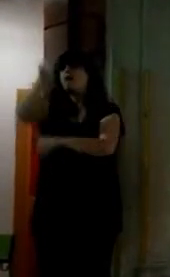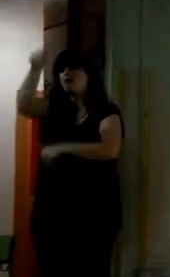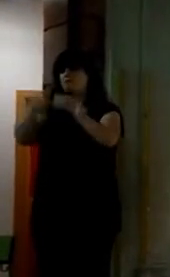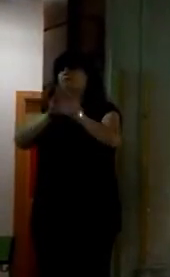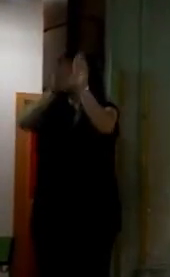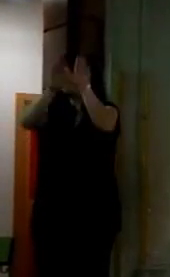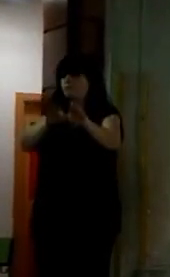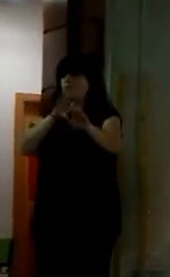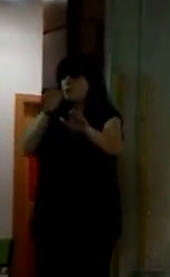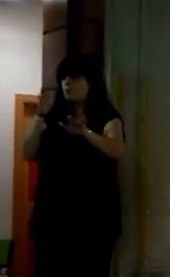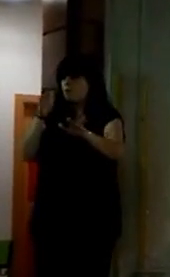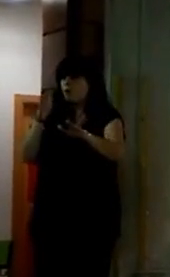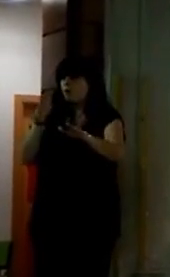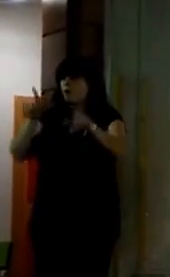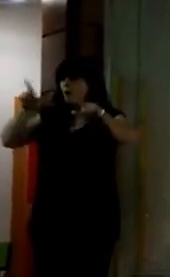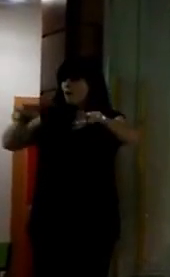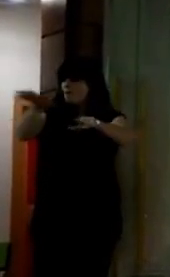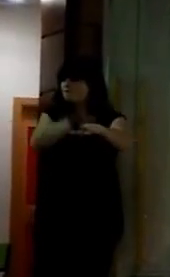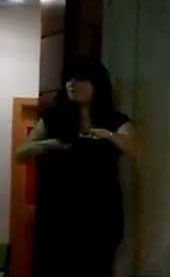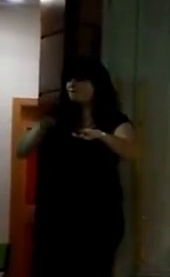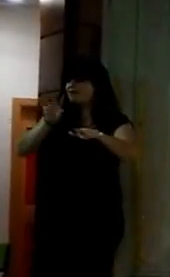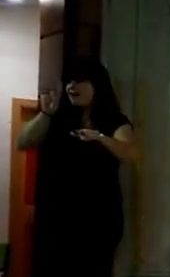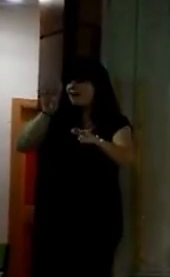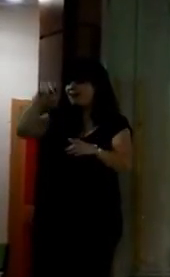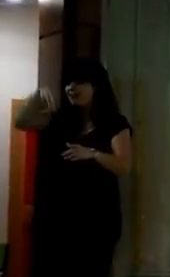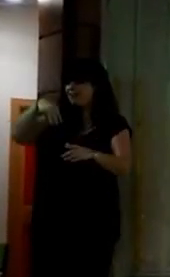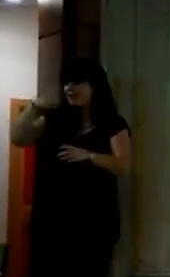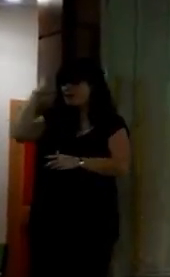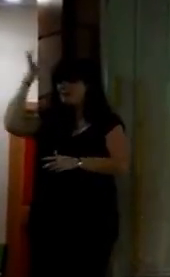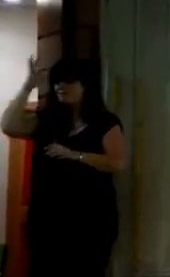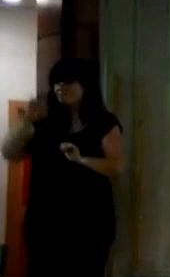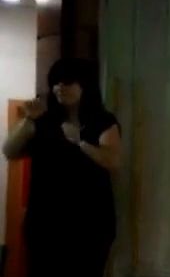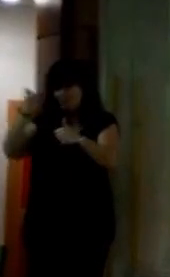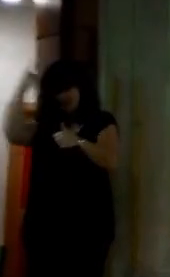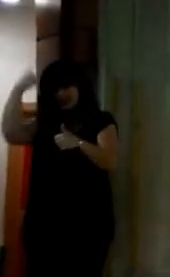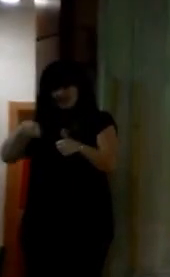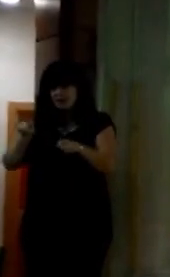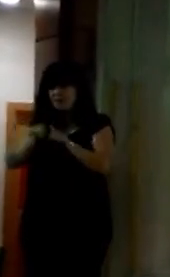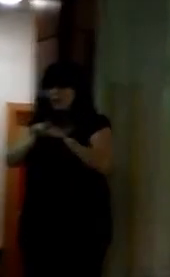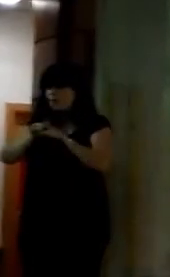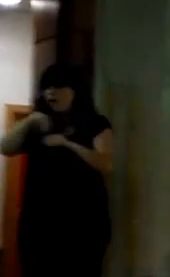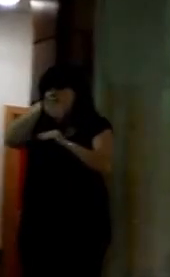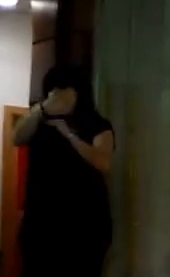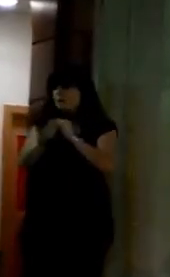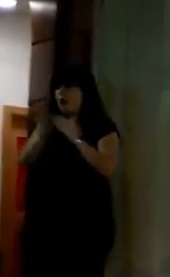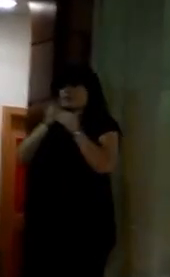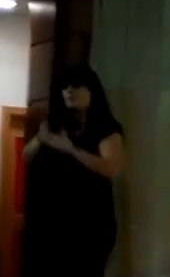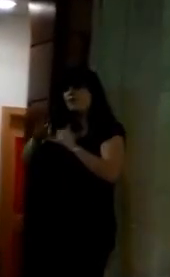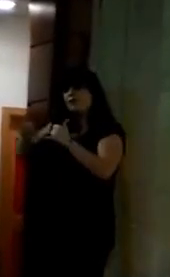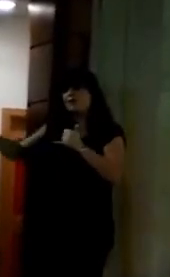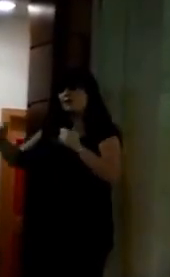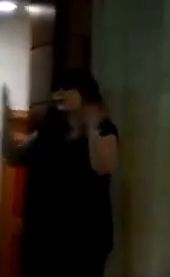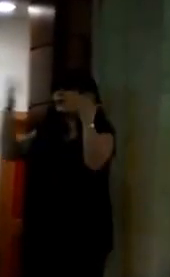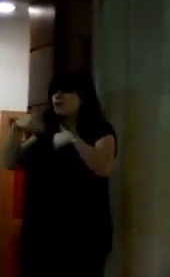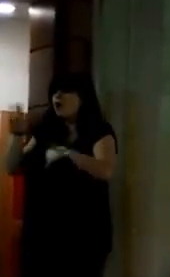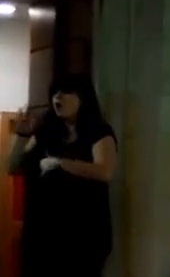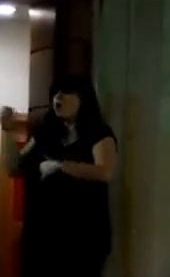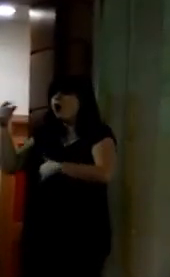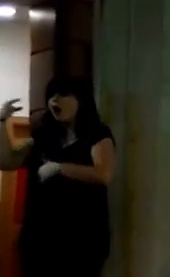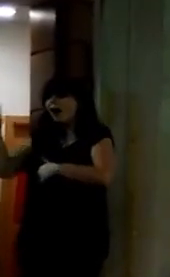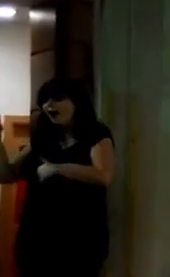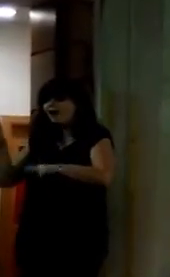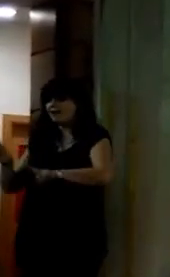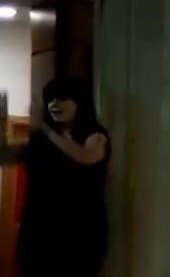das prazas do 15M onde nace todo isto, recordades aquilo de non hai pan para tanto chourizo, a de Ague das